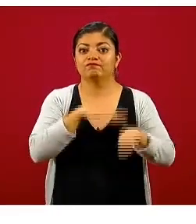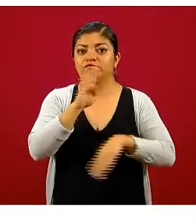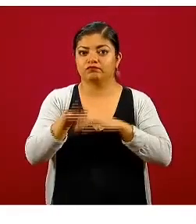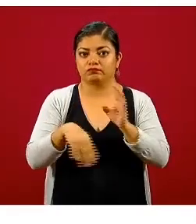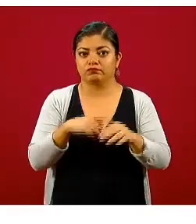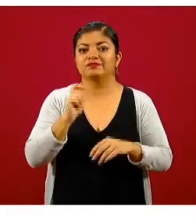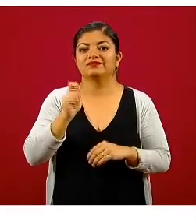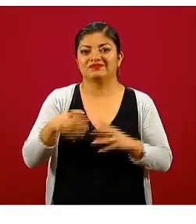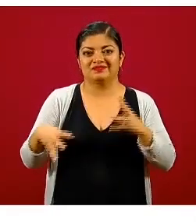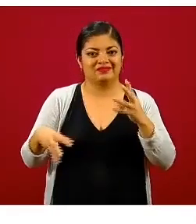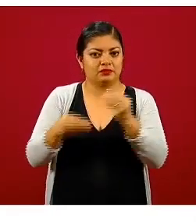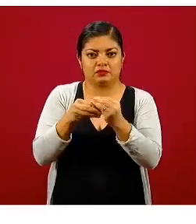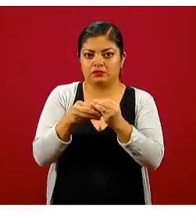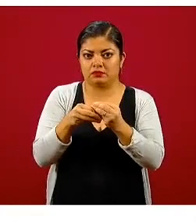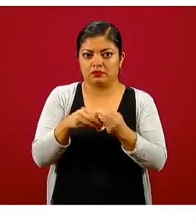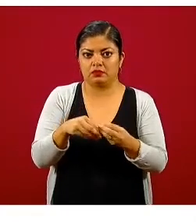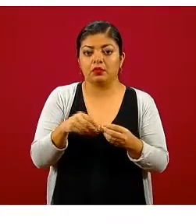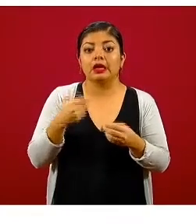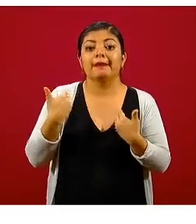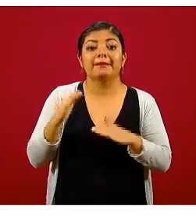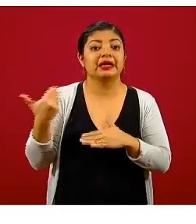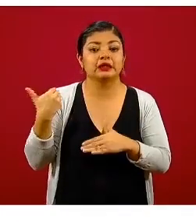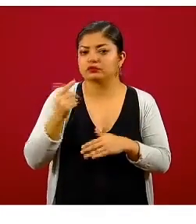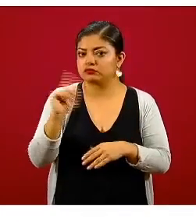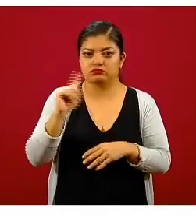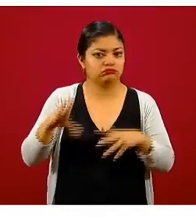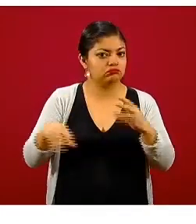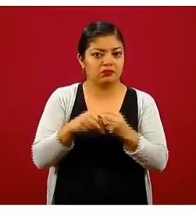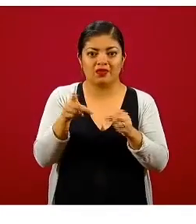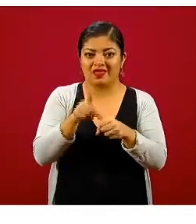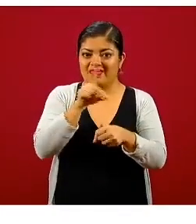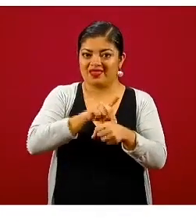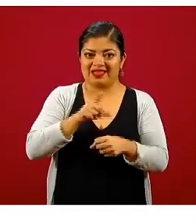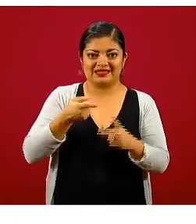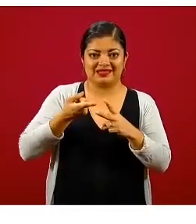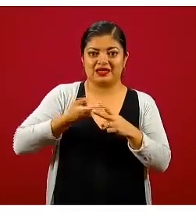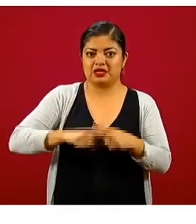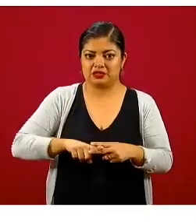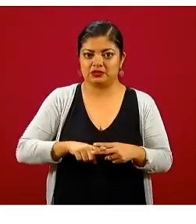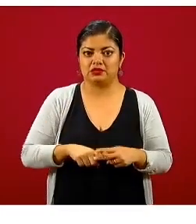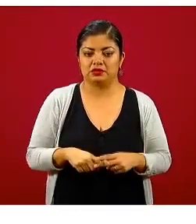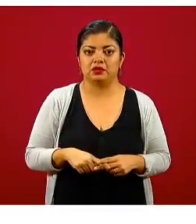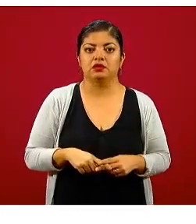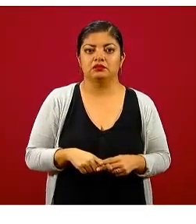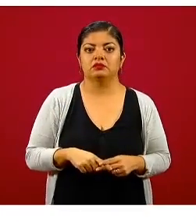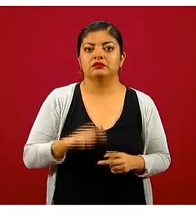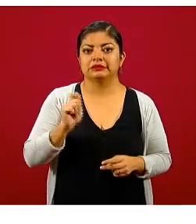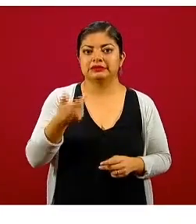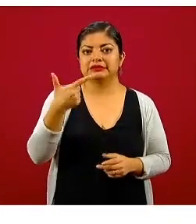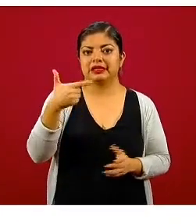acumulada, es decir, desde que iniciaron este tipo de complicaciones y fallecimientos, son las